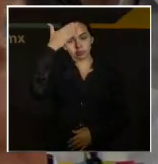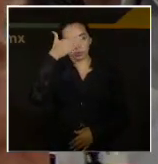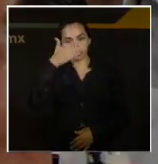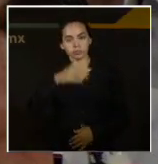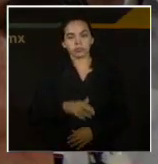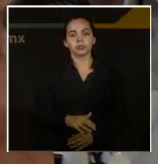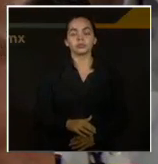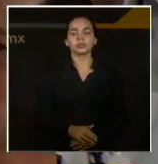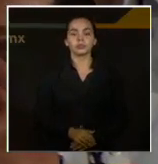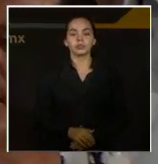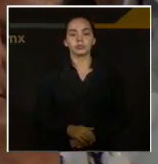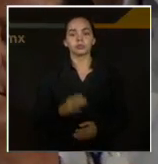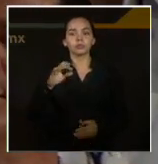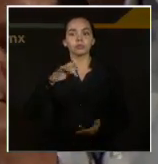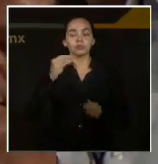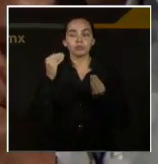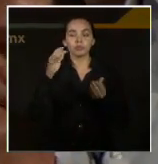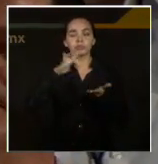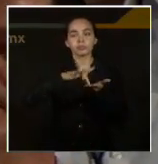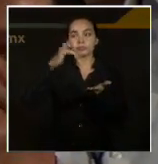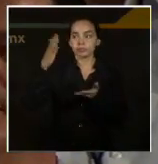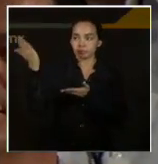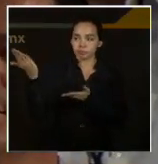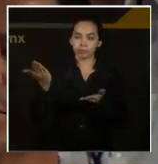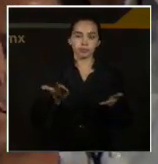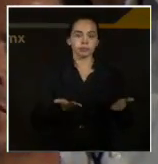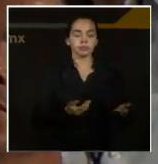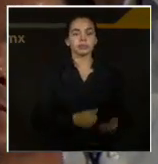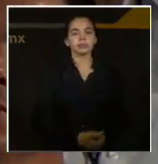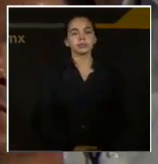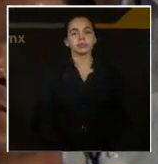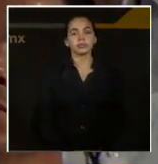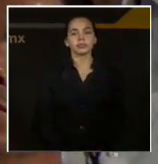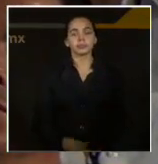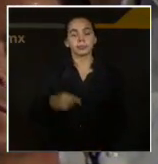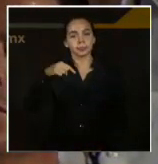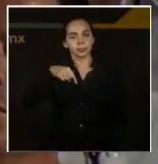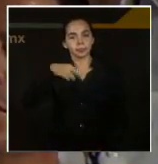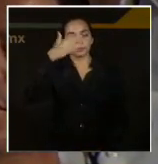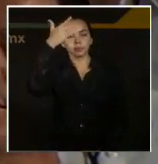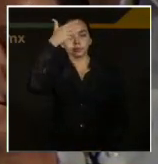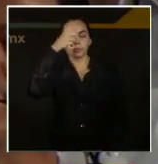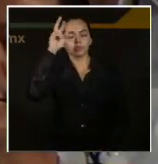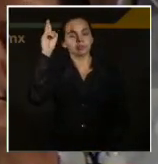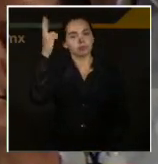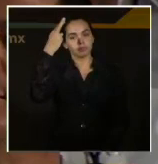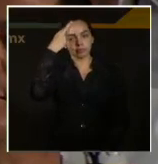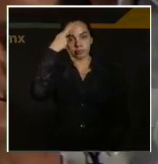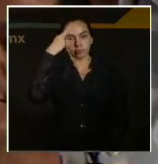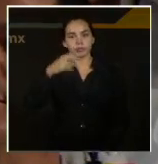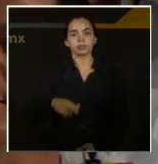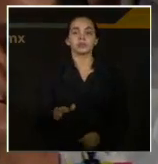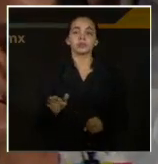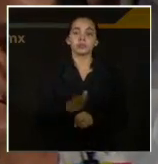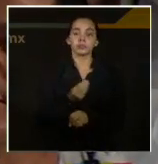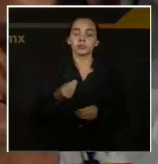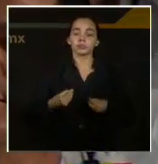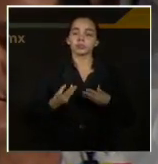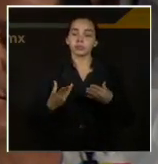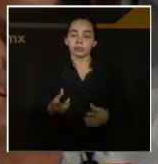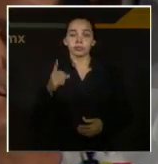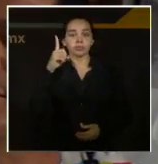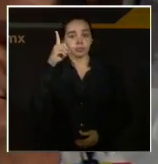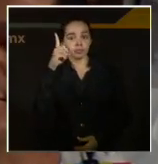Por su presencia, muchísimas gracias. Esta noche será recordada porque se dará el